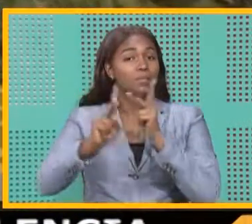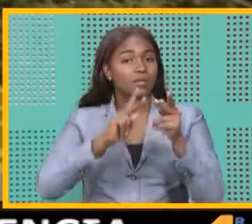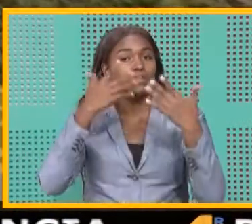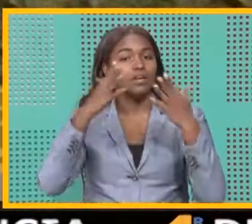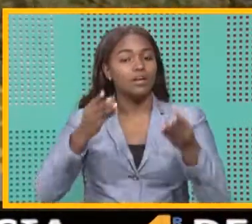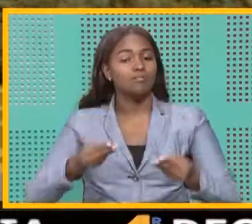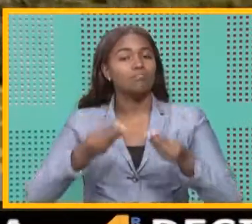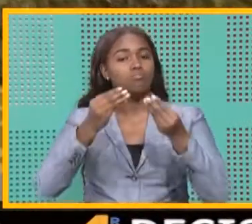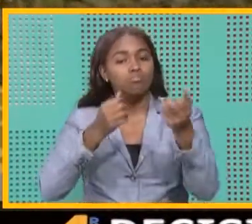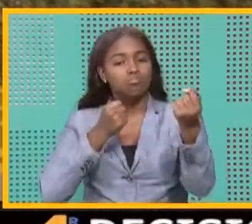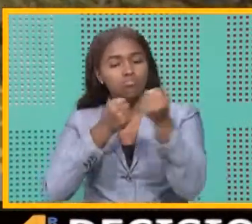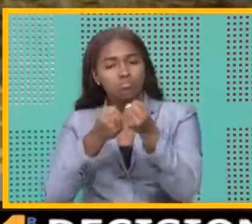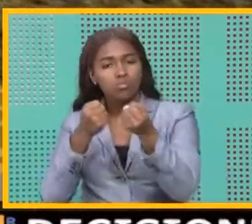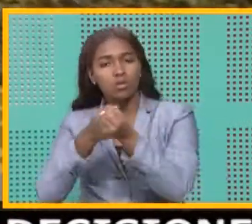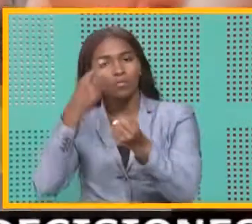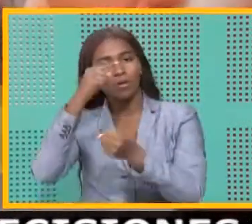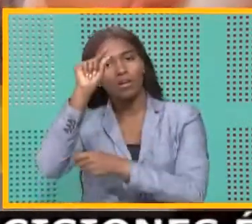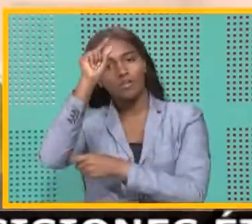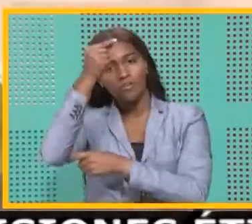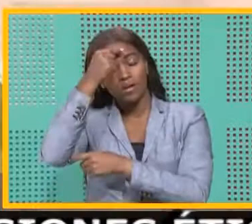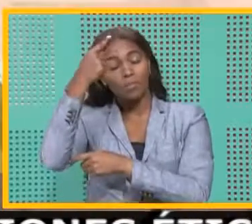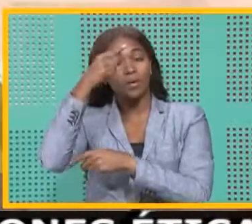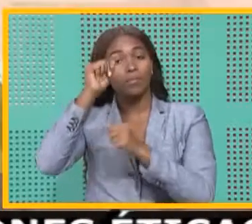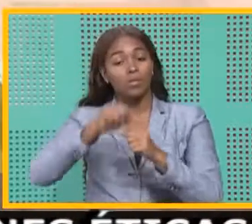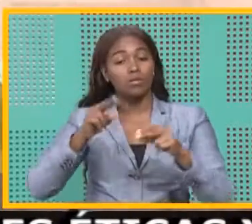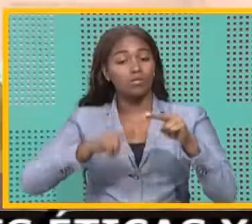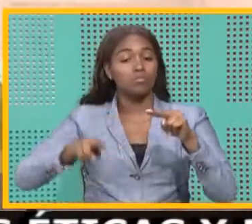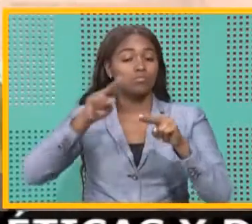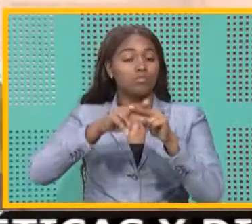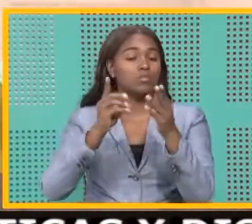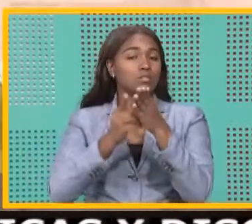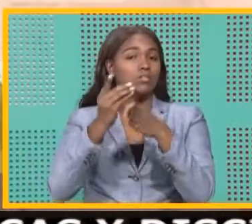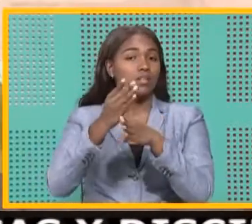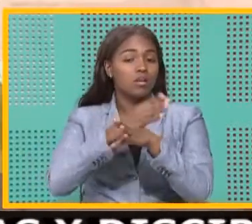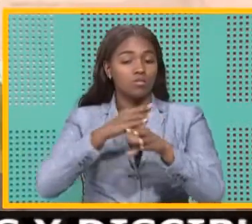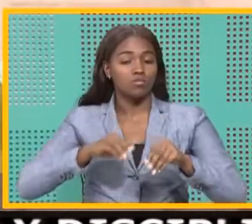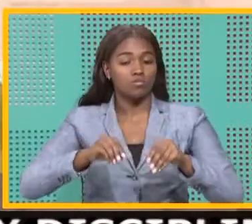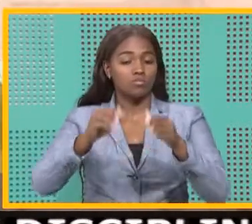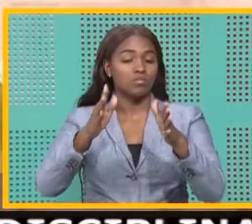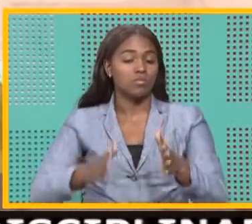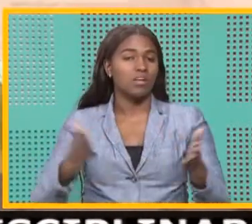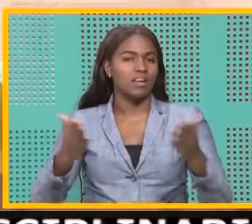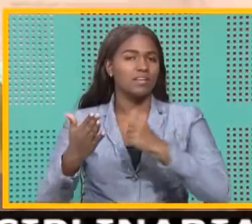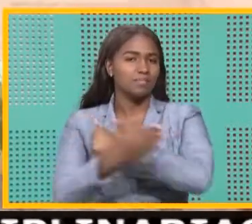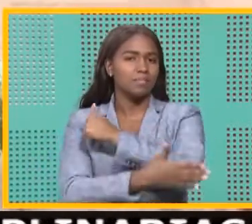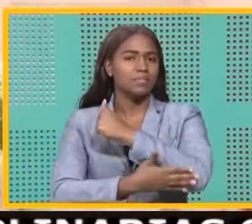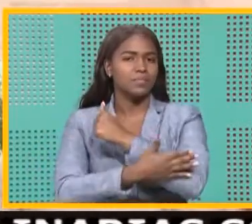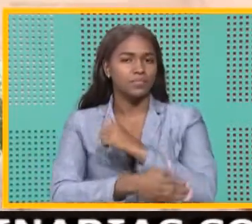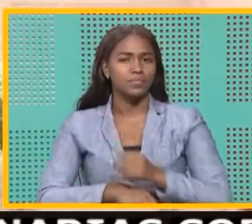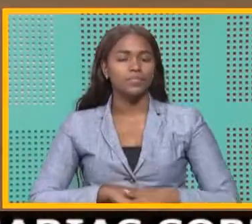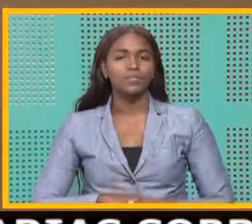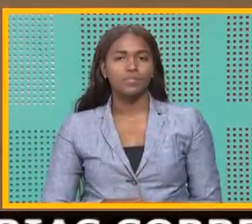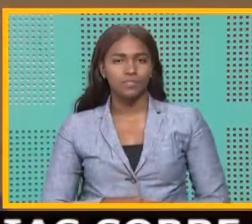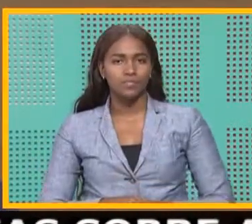sido invertidos por el Estado para fomentar el desarrollo agropecuario del país.